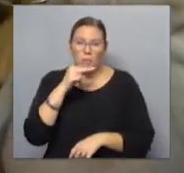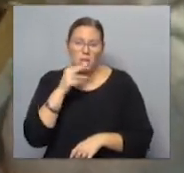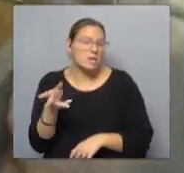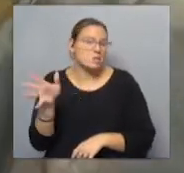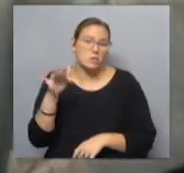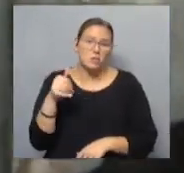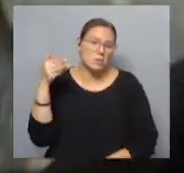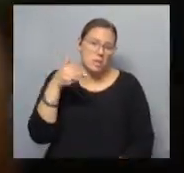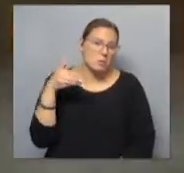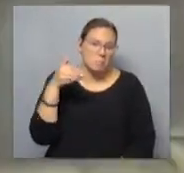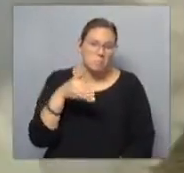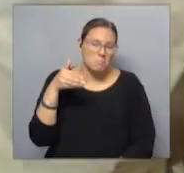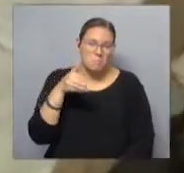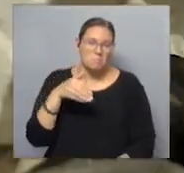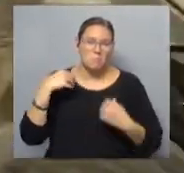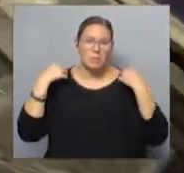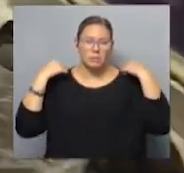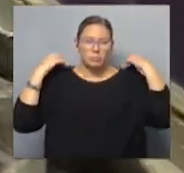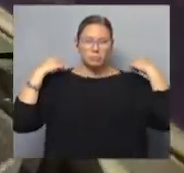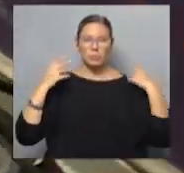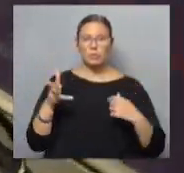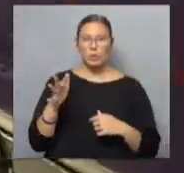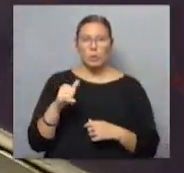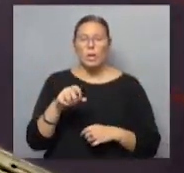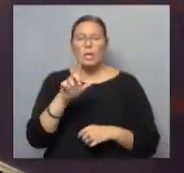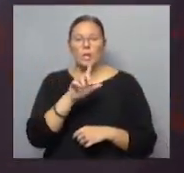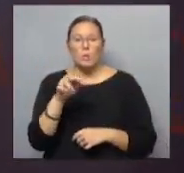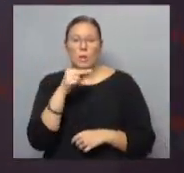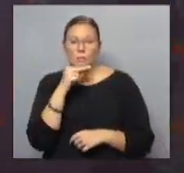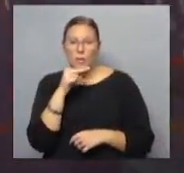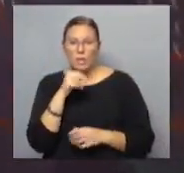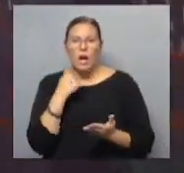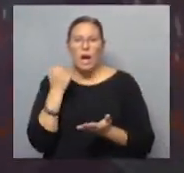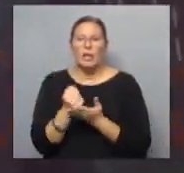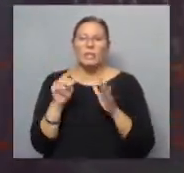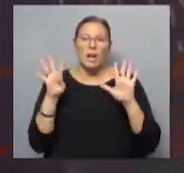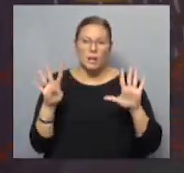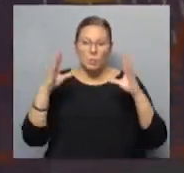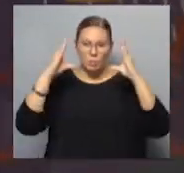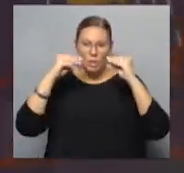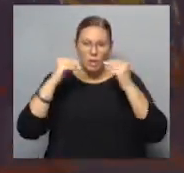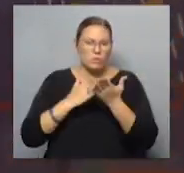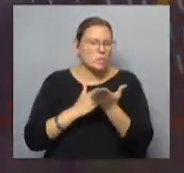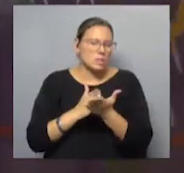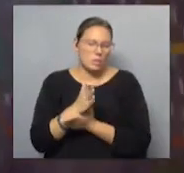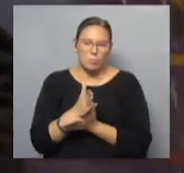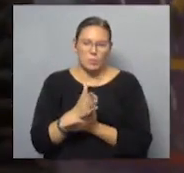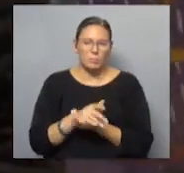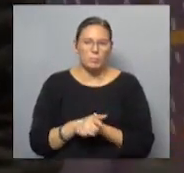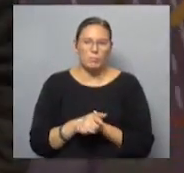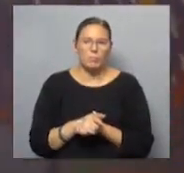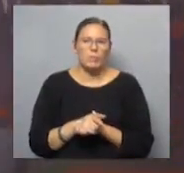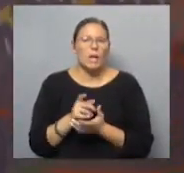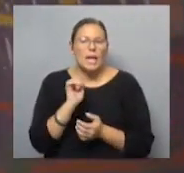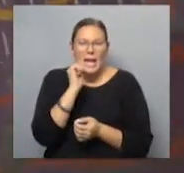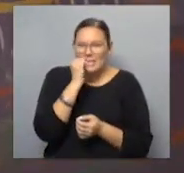nomás. No, estamos todos los días acá. De lunes a viernes hasta las 9 de la noche estamos siempre. Muy bien. ¿Cuál es